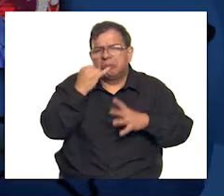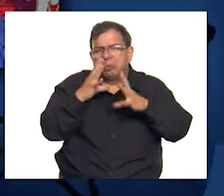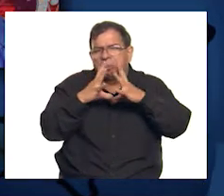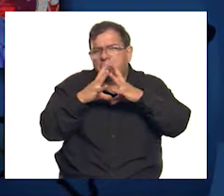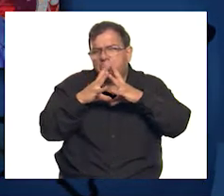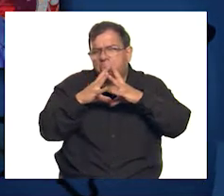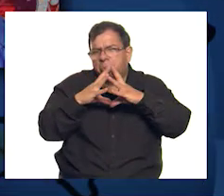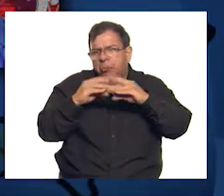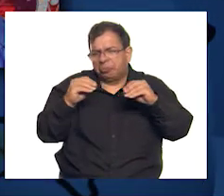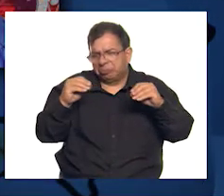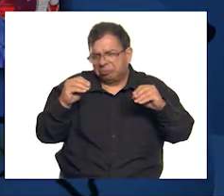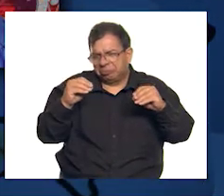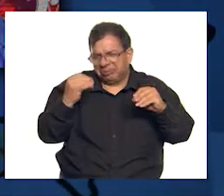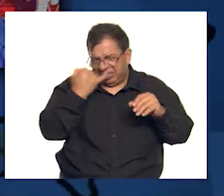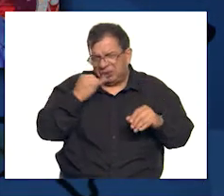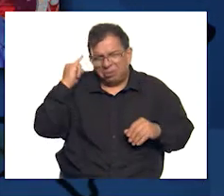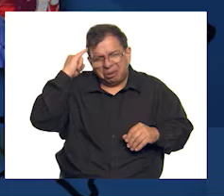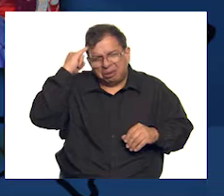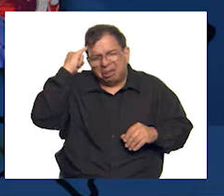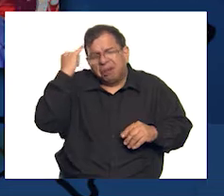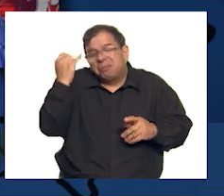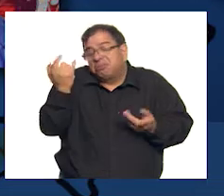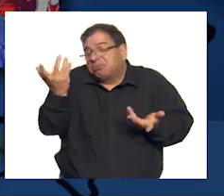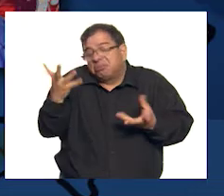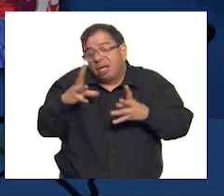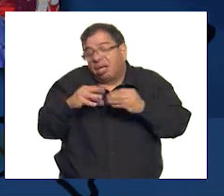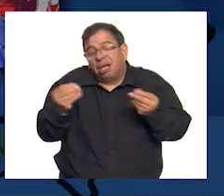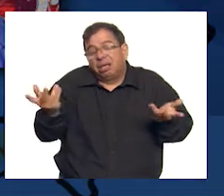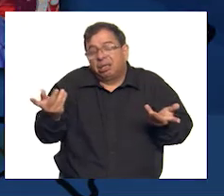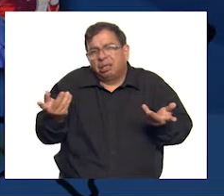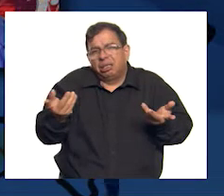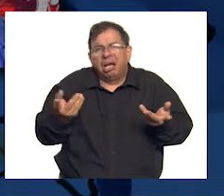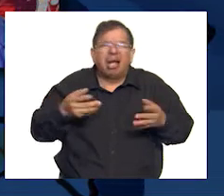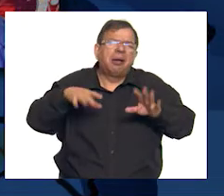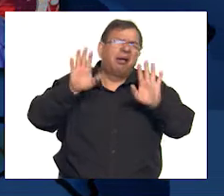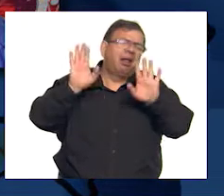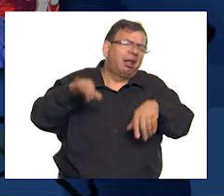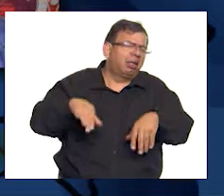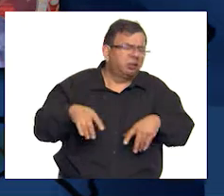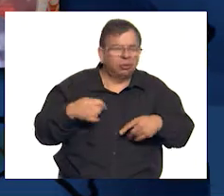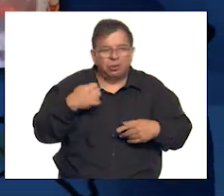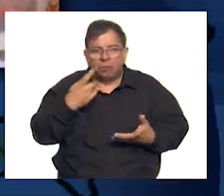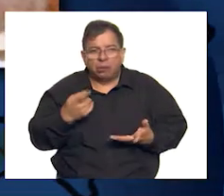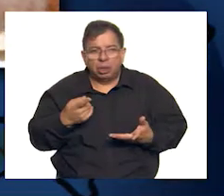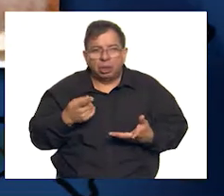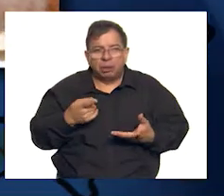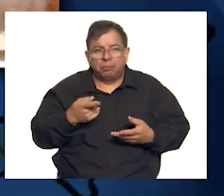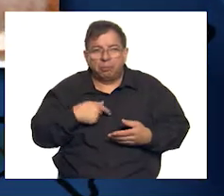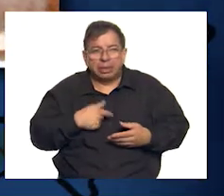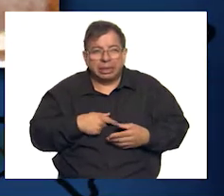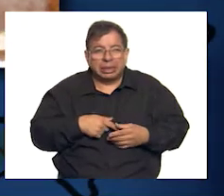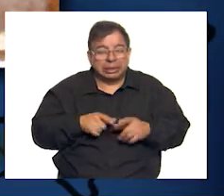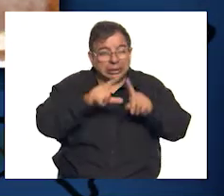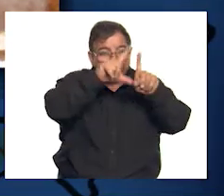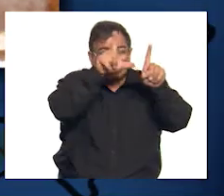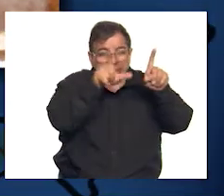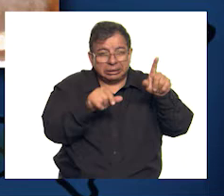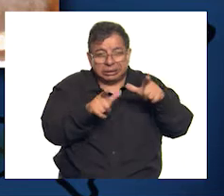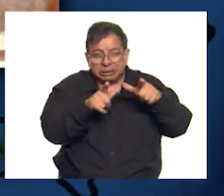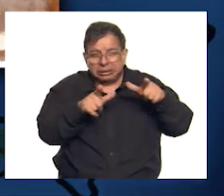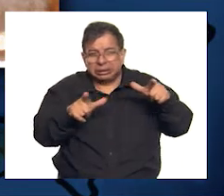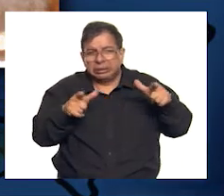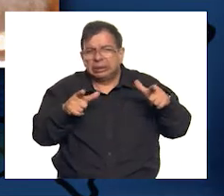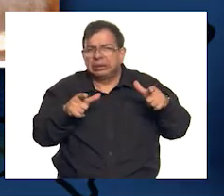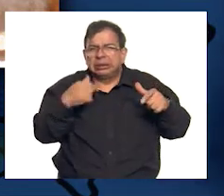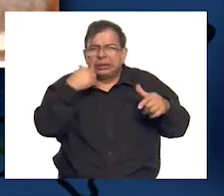las indígenas, es inevitable y que además no hay razón para dolerse de ello, ya que la unificación lingüística es